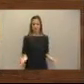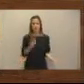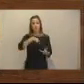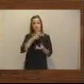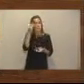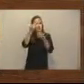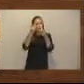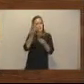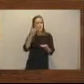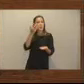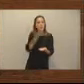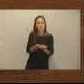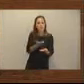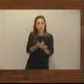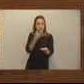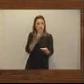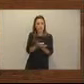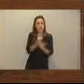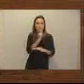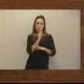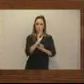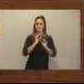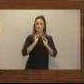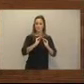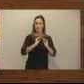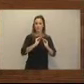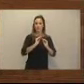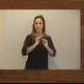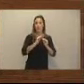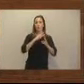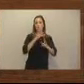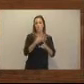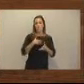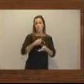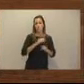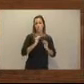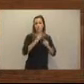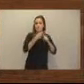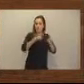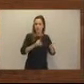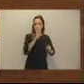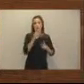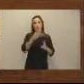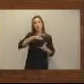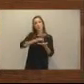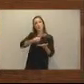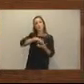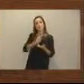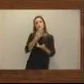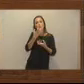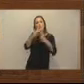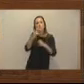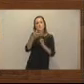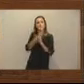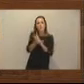que estas instituciones están para otra cosa. Cuando gritábamos no nos representan, se lo decíamos también a quienes agitaban banderas y